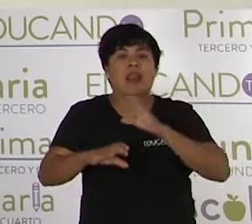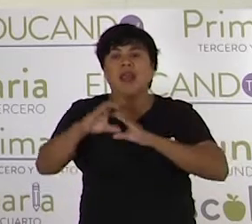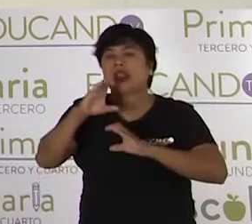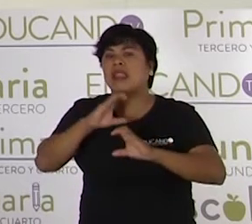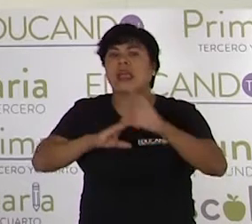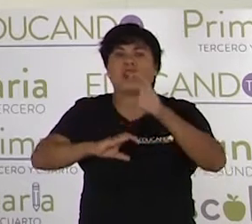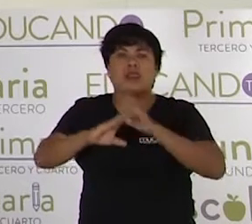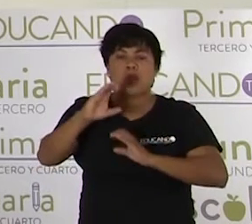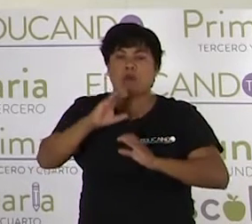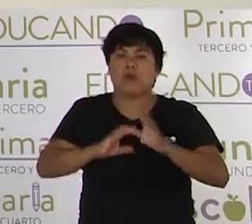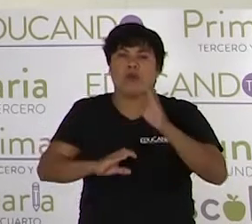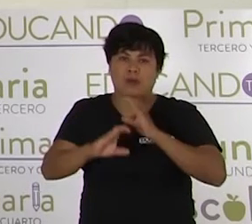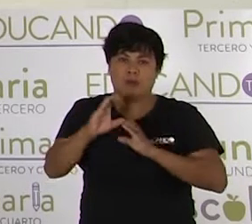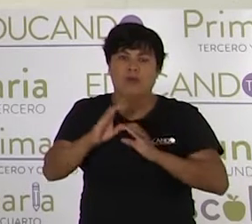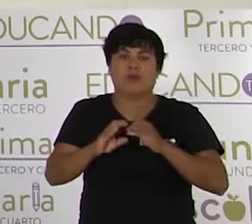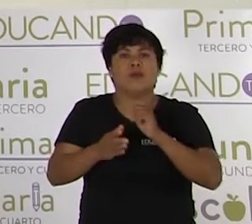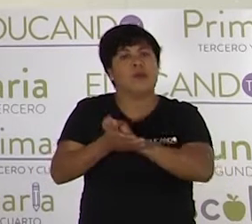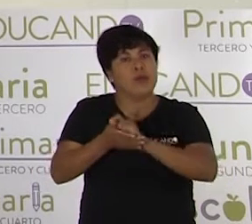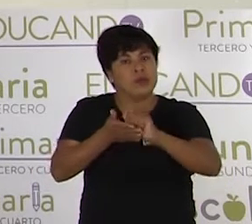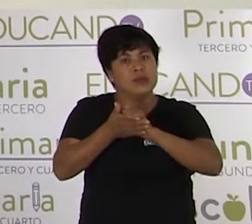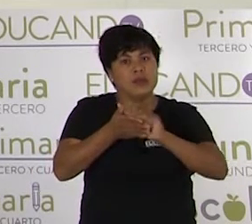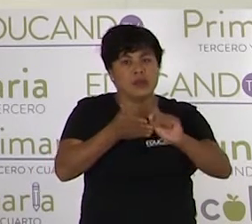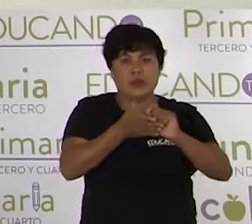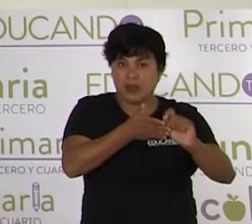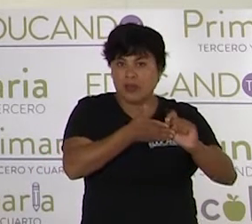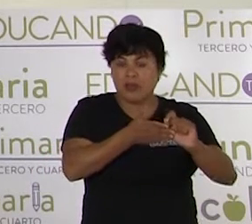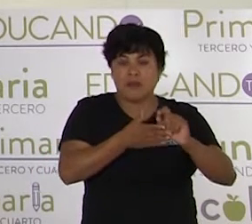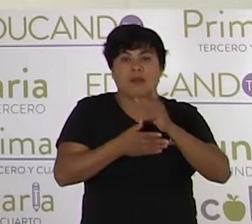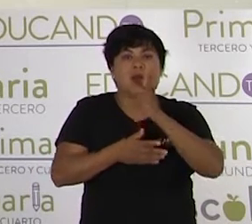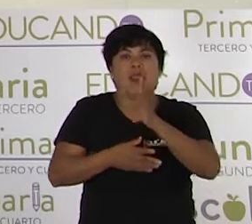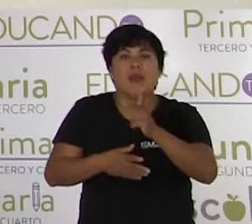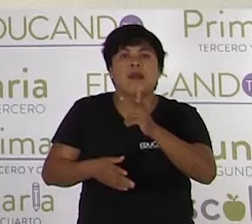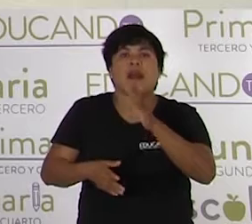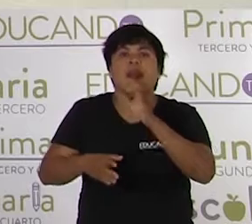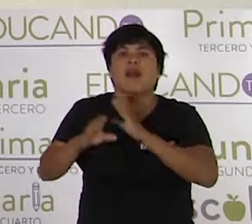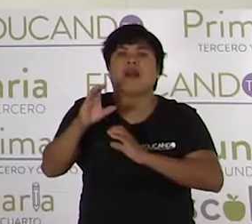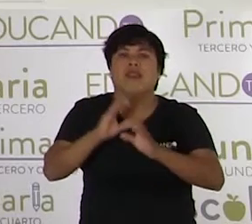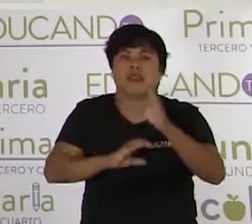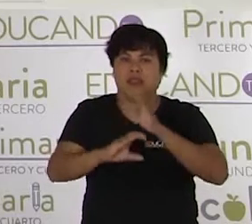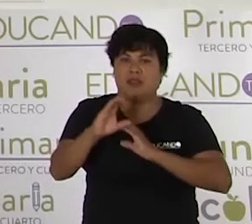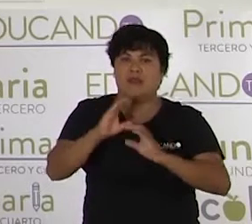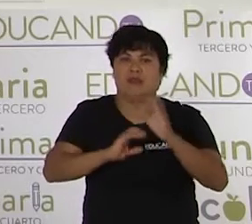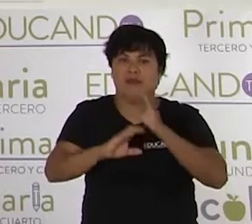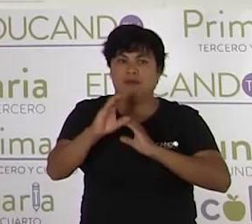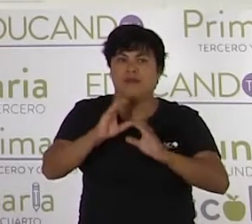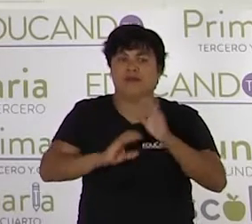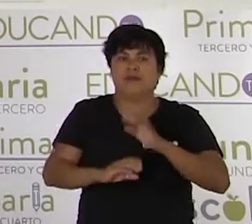cantando. Vamos a escribir la palabra cantando.